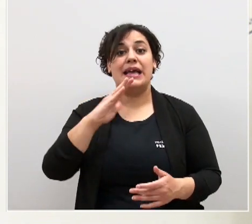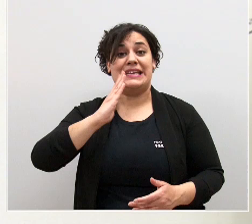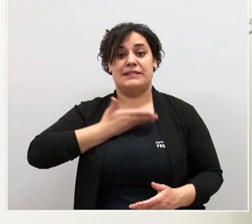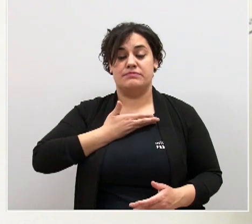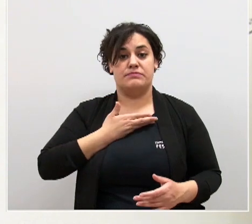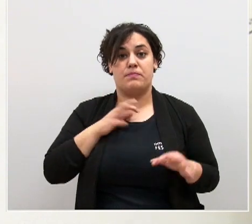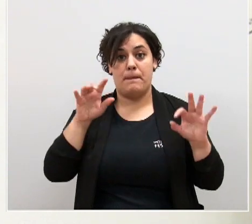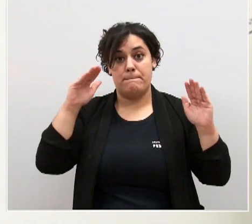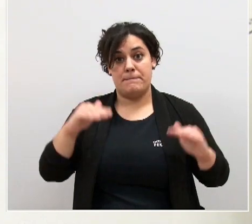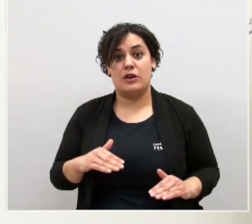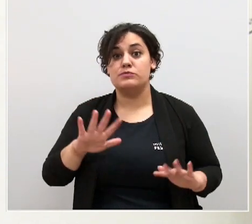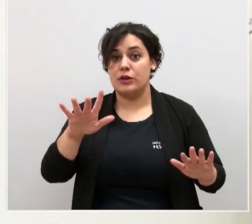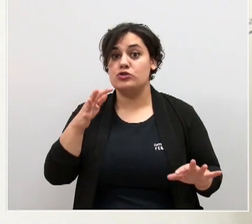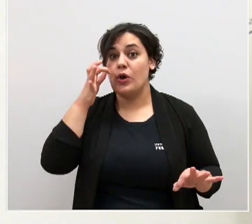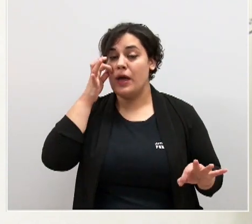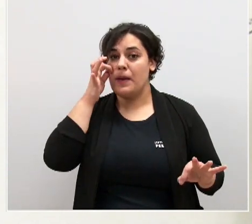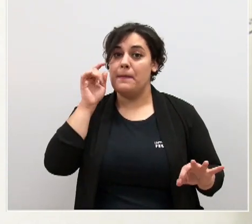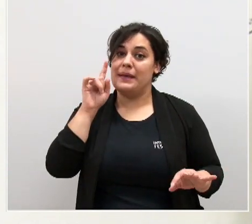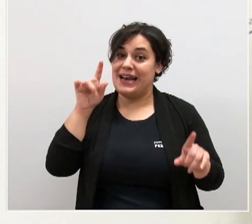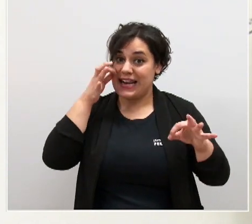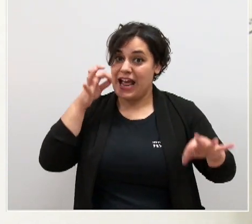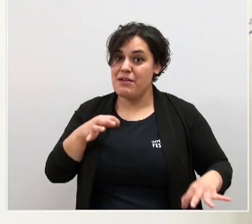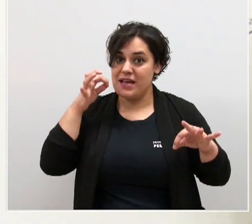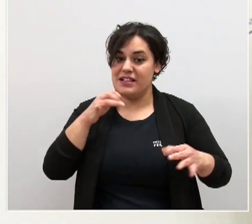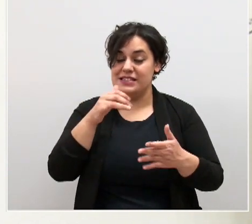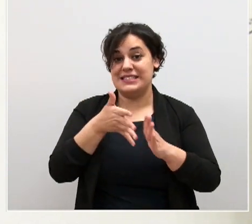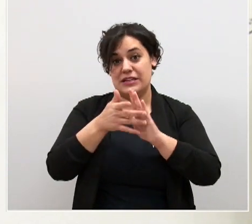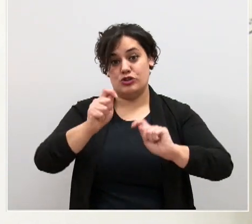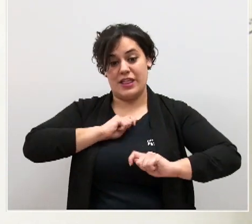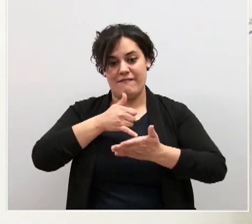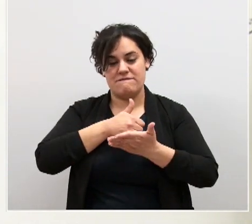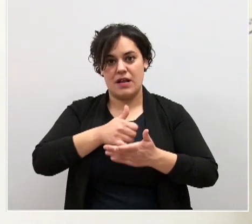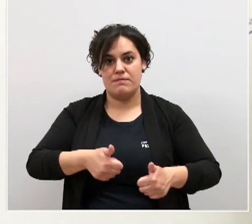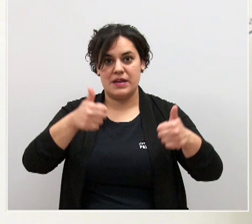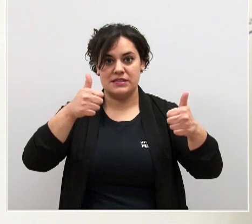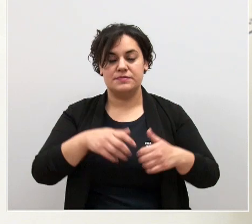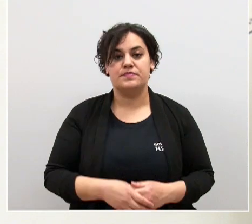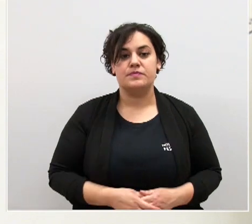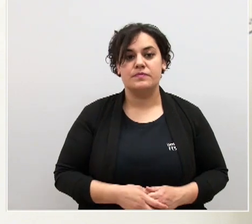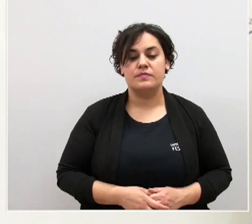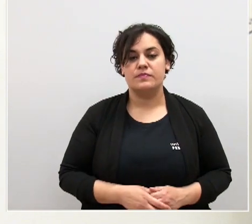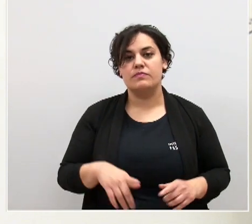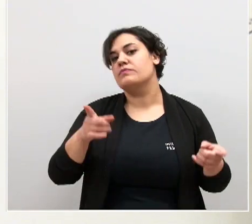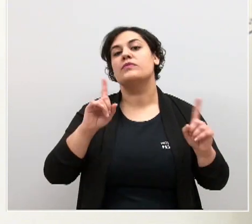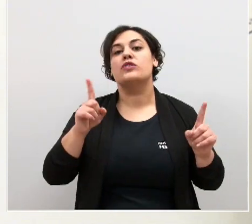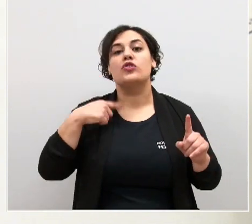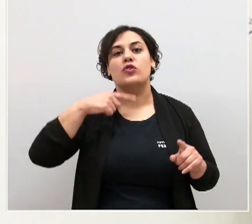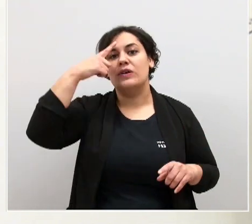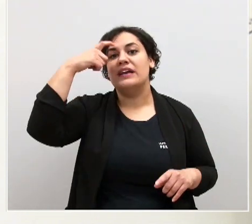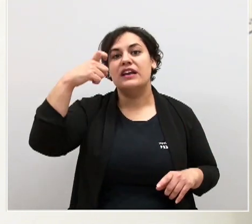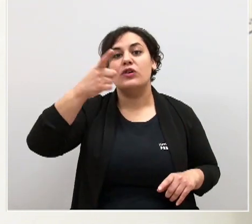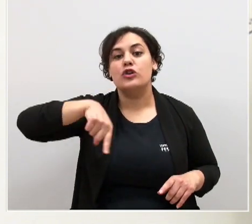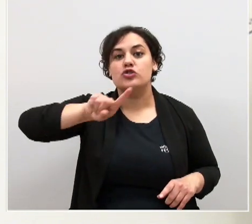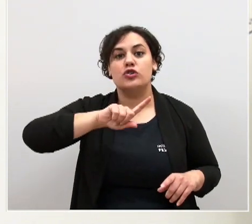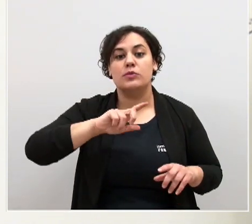regiones. Y lo que en principio parecería razonable, decir, bueno, pues parece razonable que como hemos tenido más casos seamos los primeros que salgamos. No, yo creo que somos la población